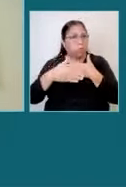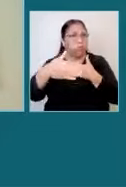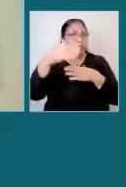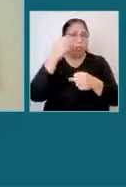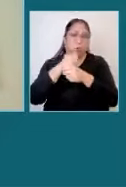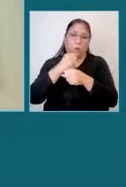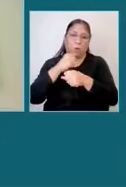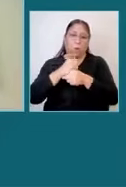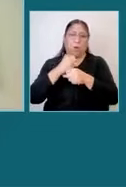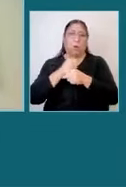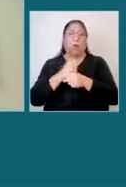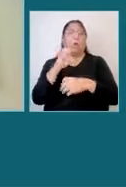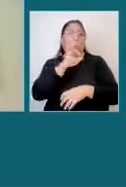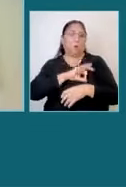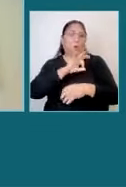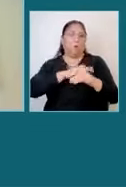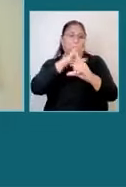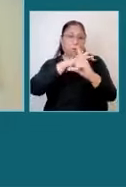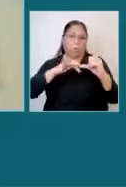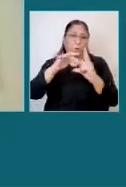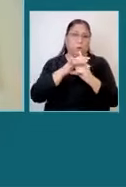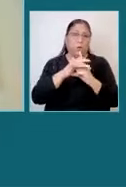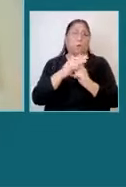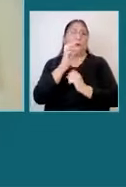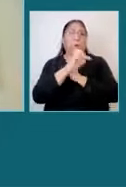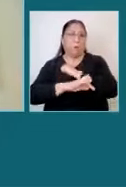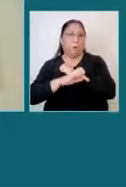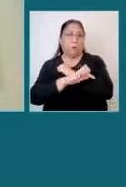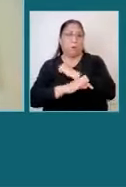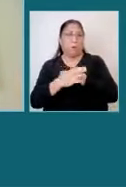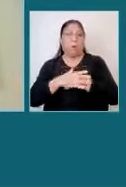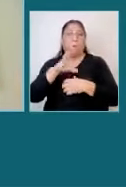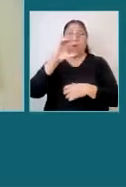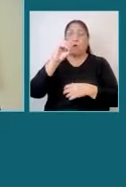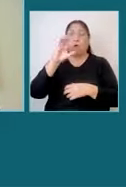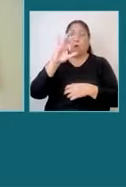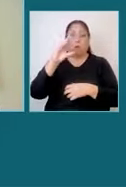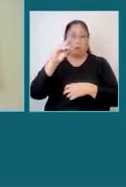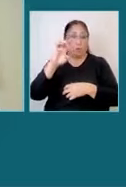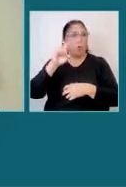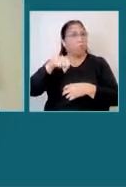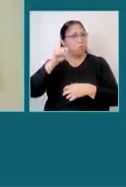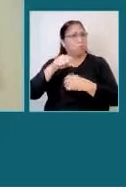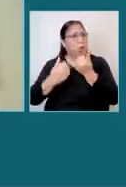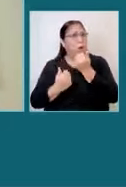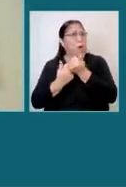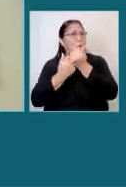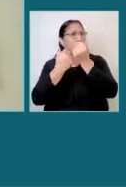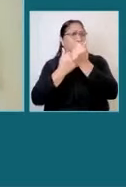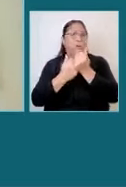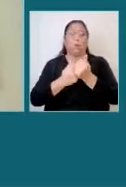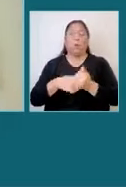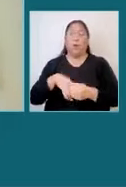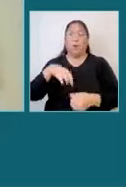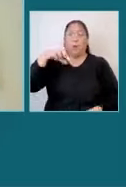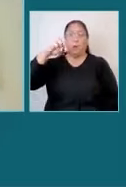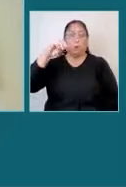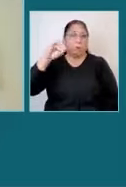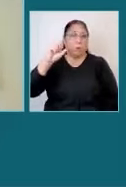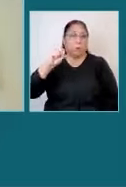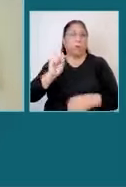del ecosistema y del país. COFIDE también viene apoyando a las MIPYMES con su Centro de